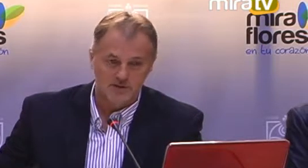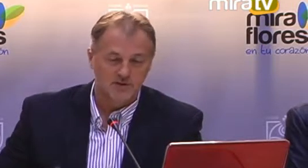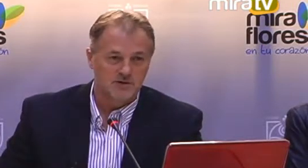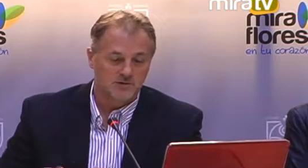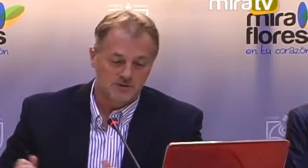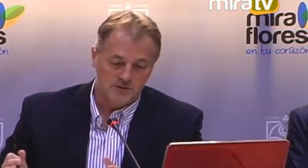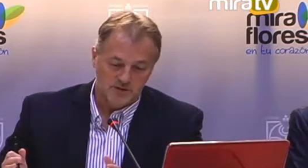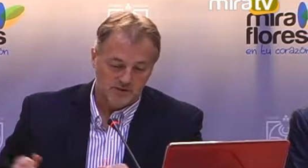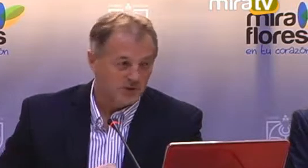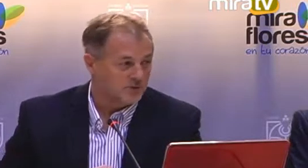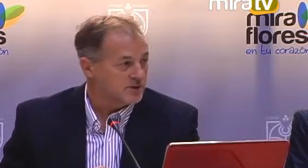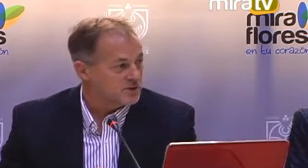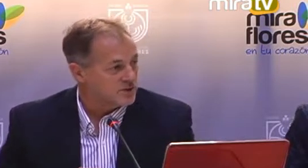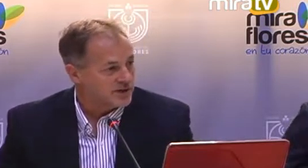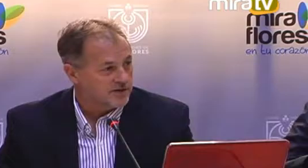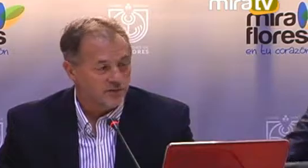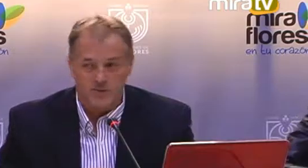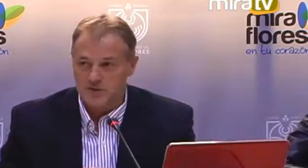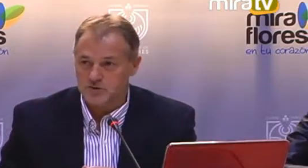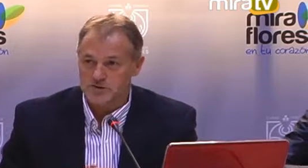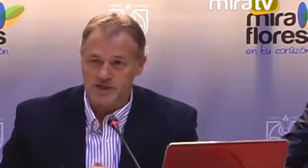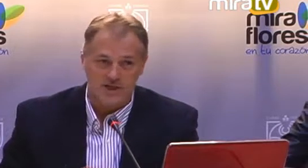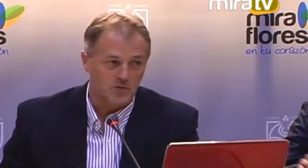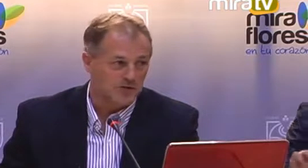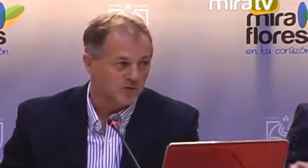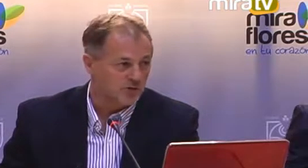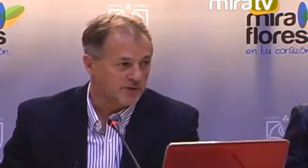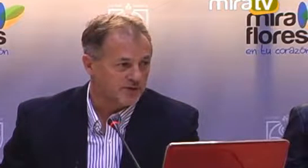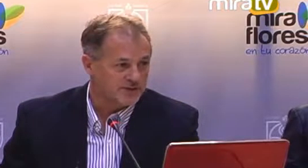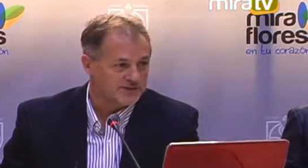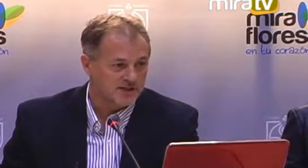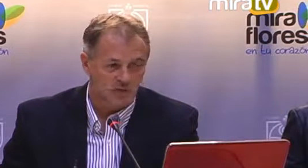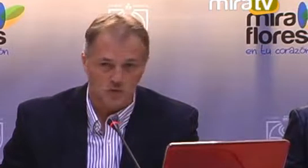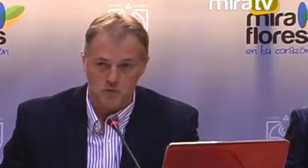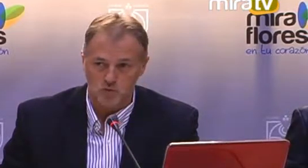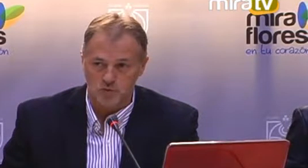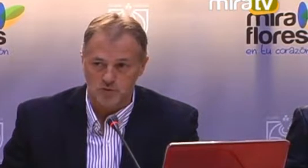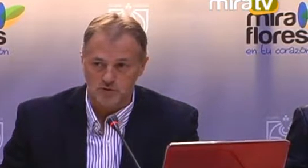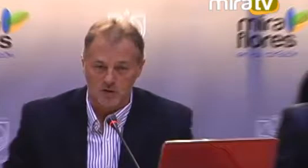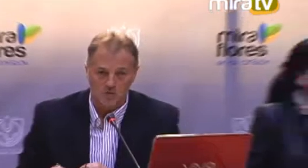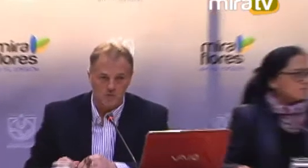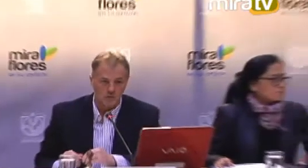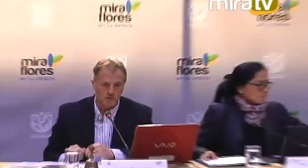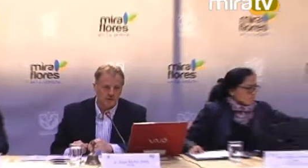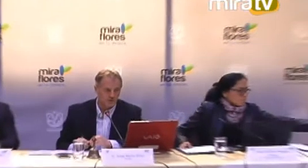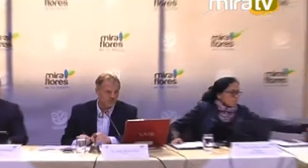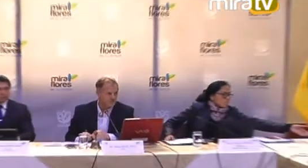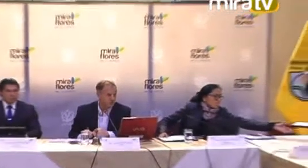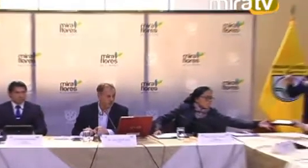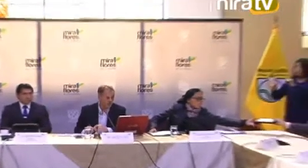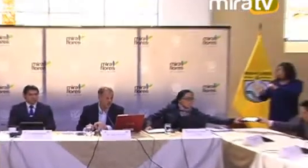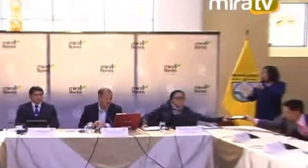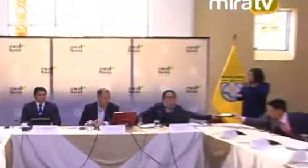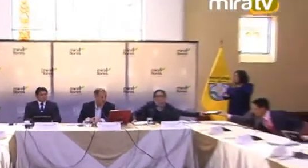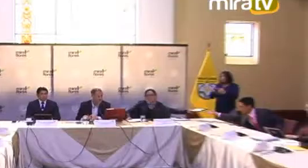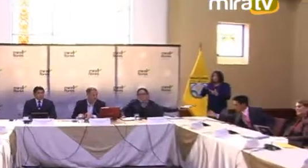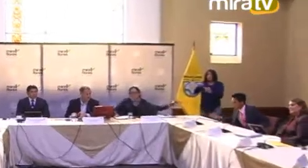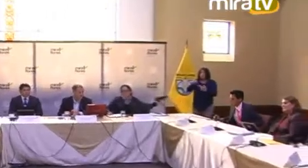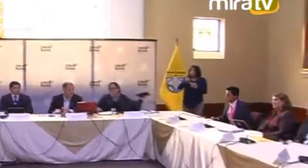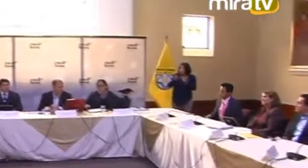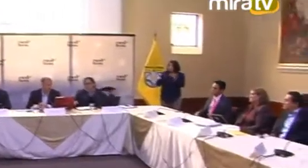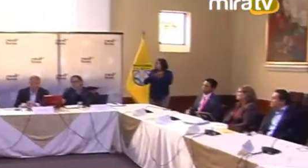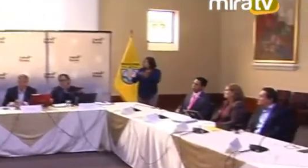participar. Bueno, eso es lo que quería informar. No sé si hay algún informe en mesa de algún regidor o alguna